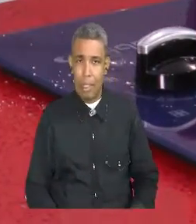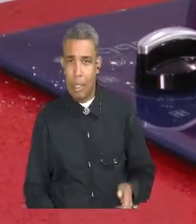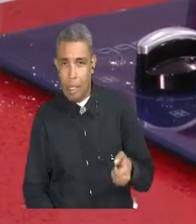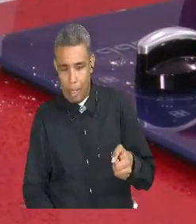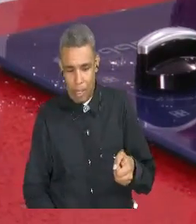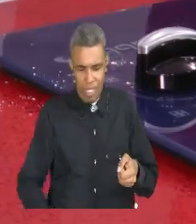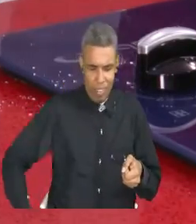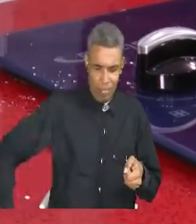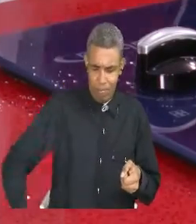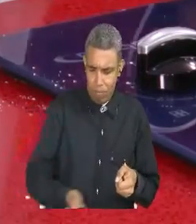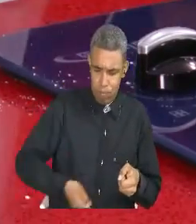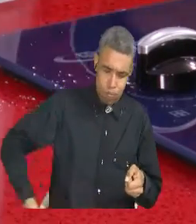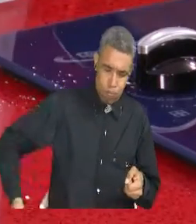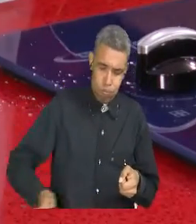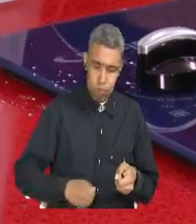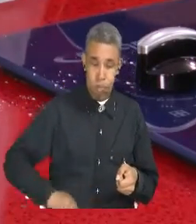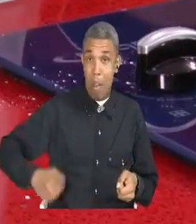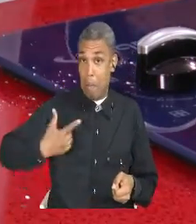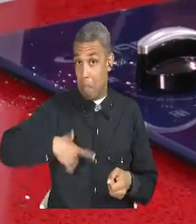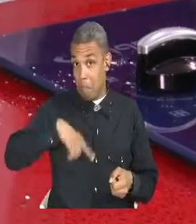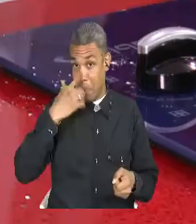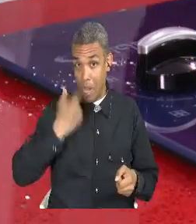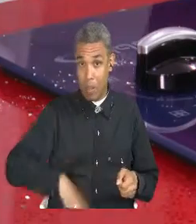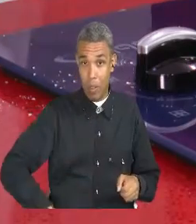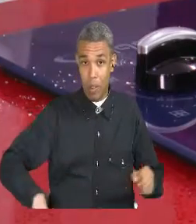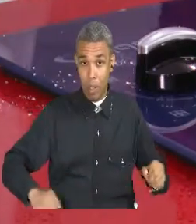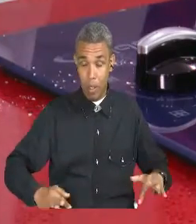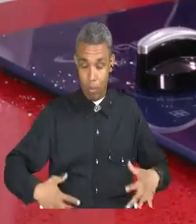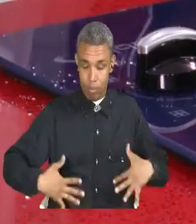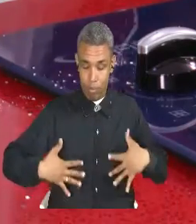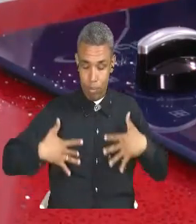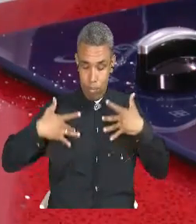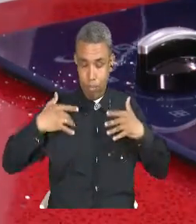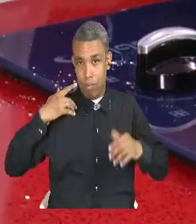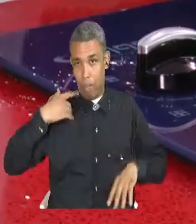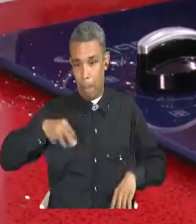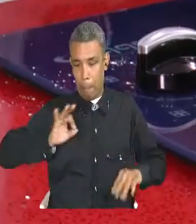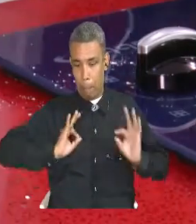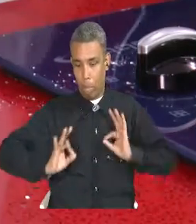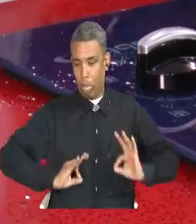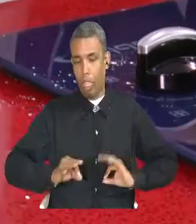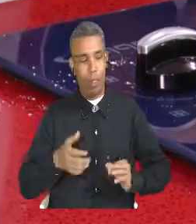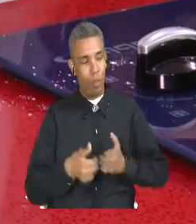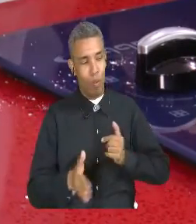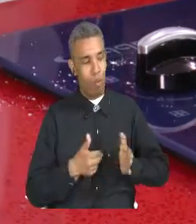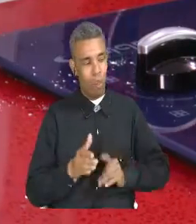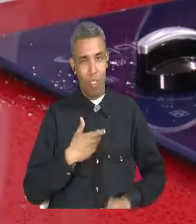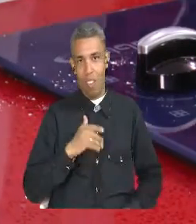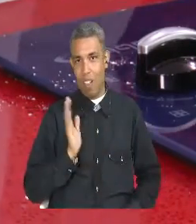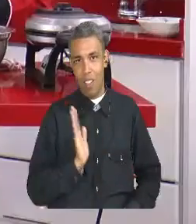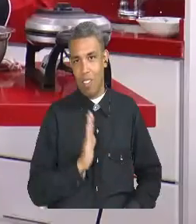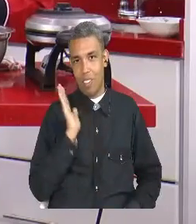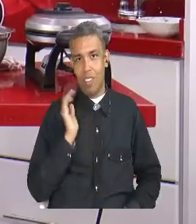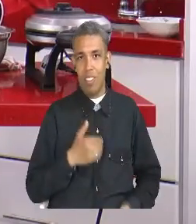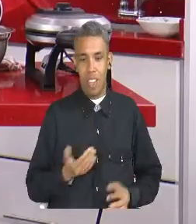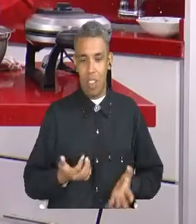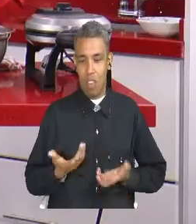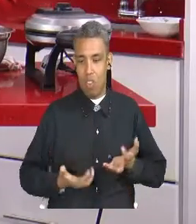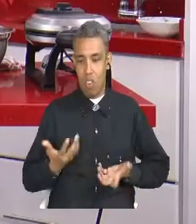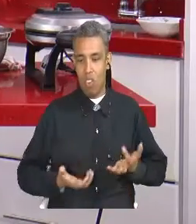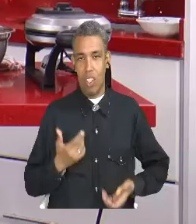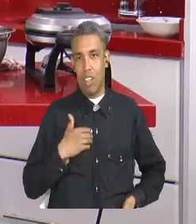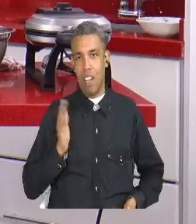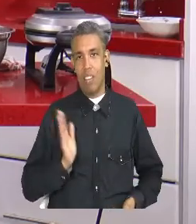ahí. Listo. Sí, pueden ver, ya nuestra mezcla está quedando un poco homogénea. Ya, sí, un poco líquida. Ya pueden ver que